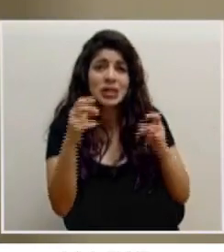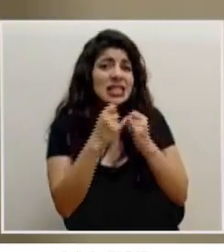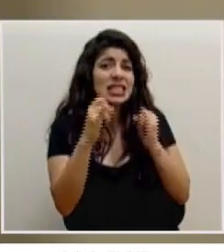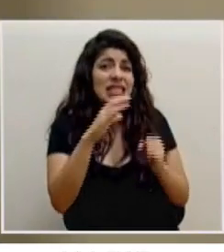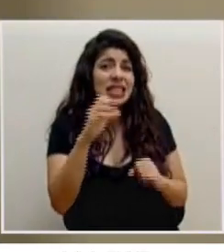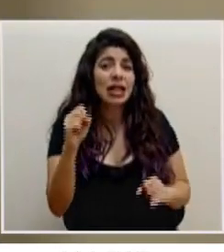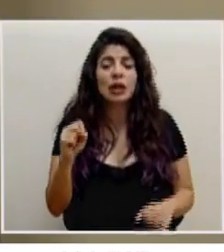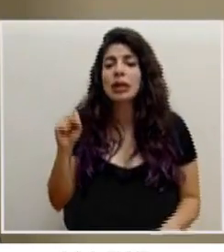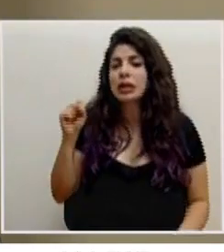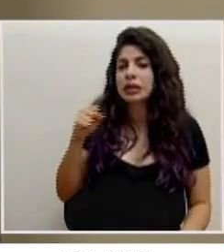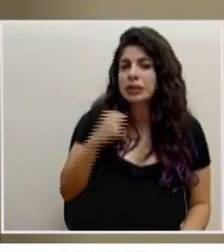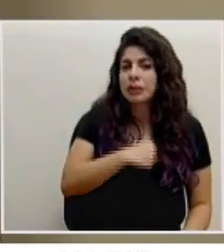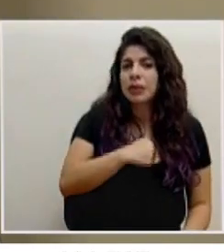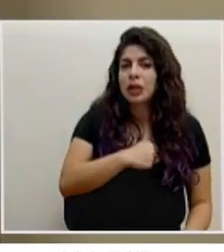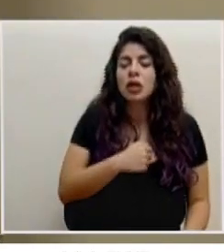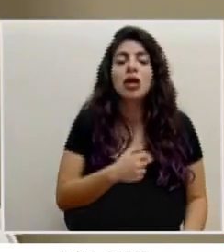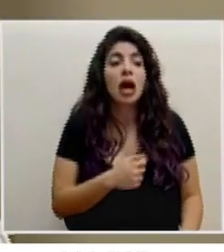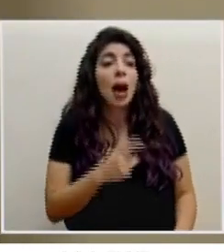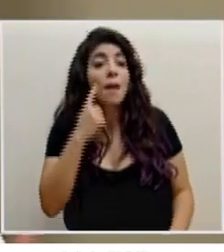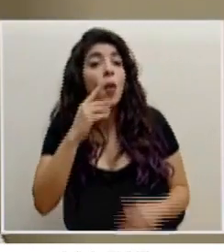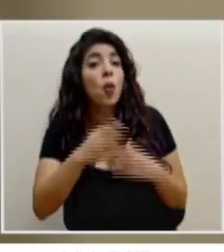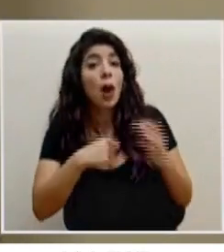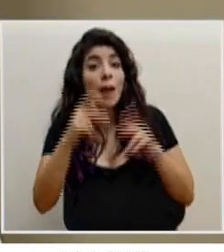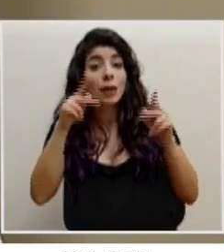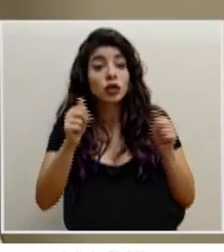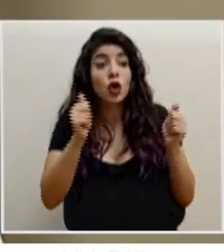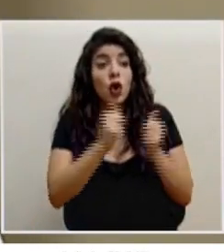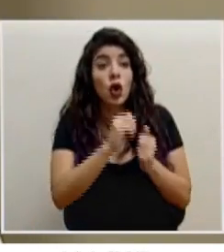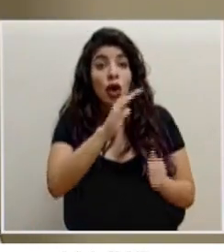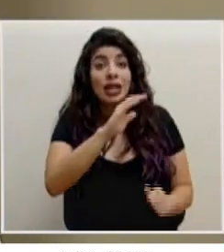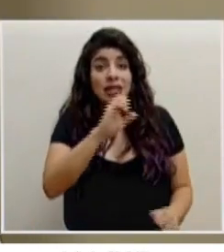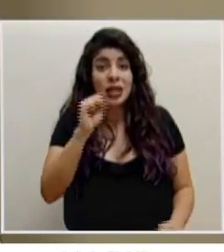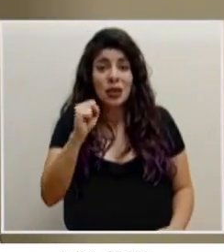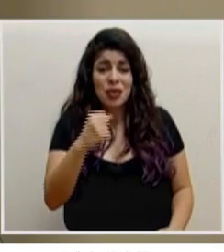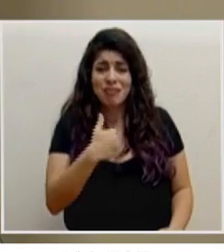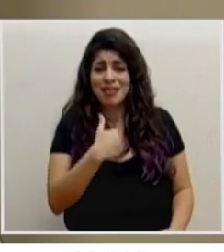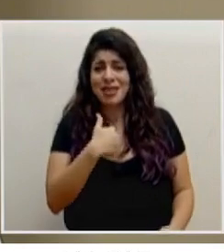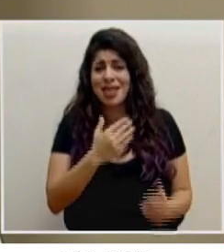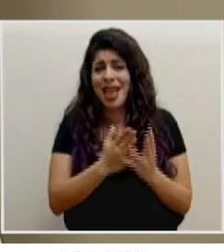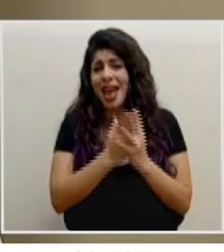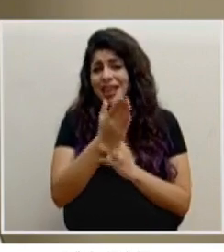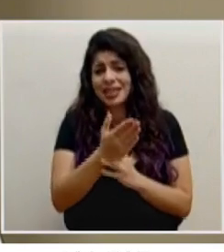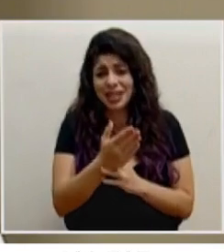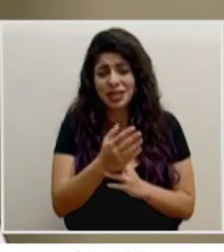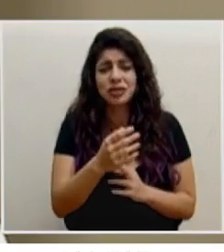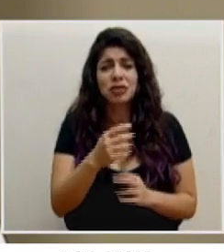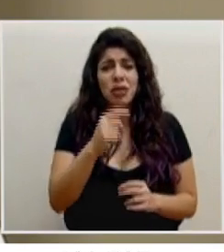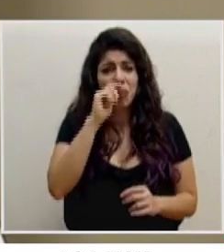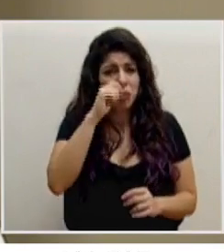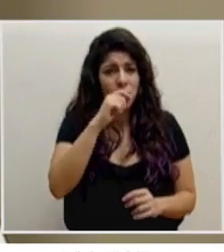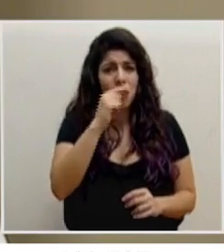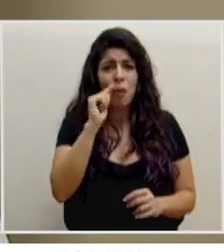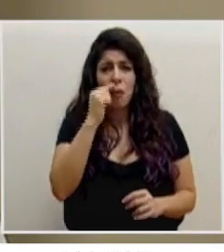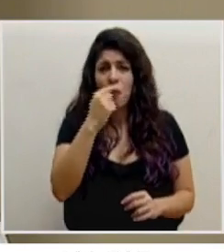aseguradas. Sí, perdón. Ajá. Porque toda persona asegurada tiene acceso a las pruebas.